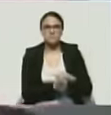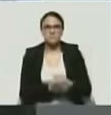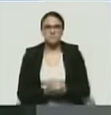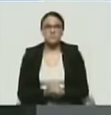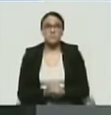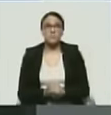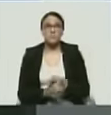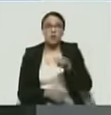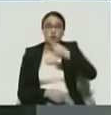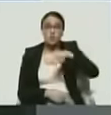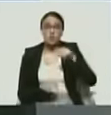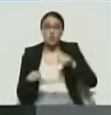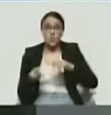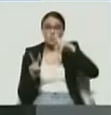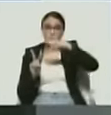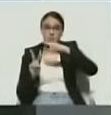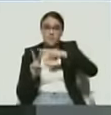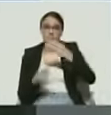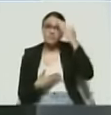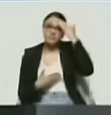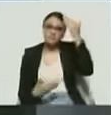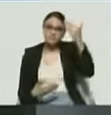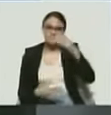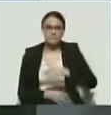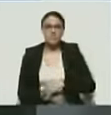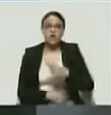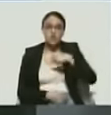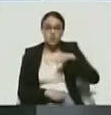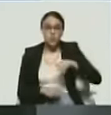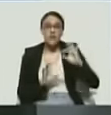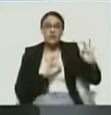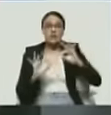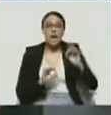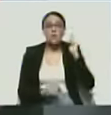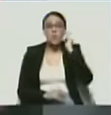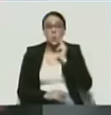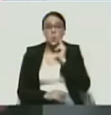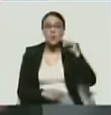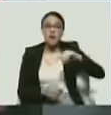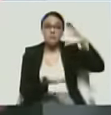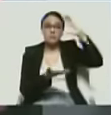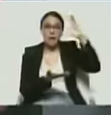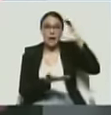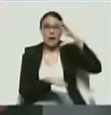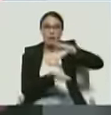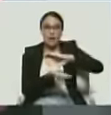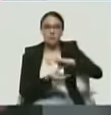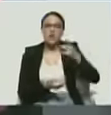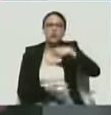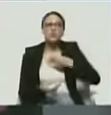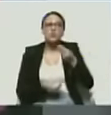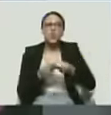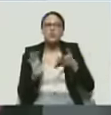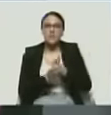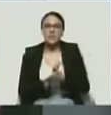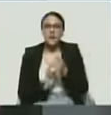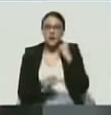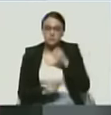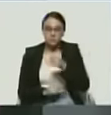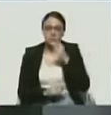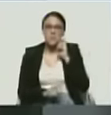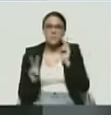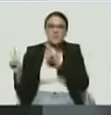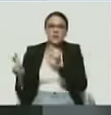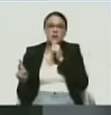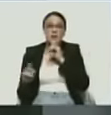Así es, saludos amigos de Venezolana de Televisión. El contacto lo establecemos desde el Teatro Bolívar de la ciudad capital, donde a esta hora se genera información de interés de inmediato. Escuchamos declaraciones del